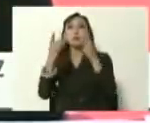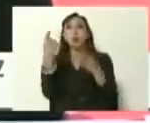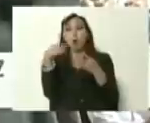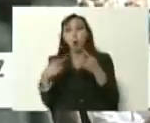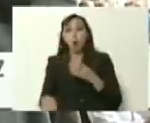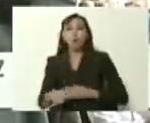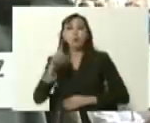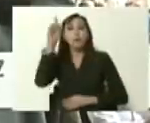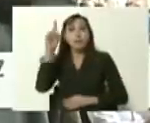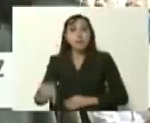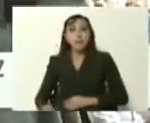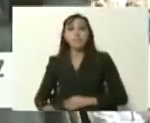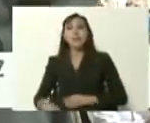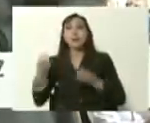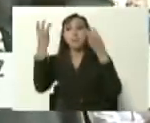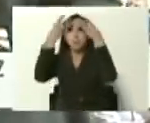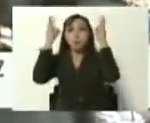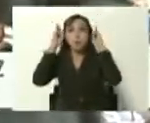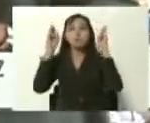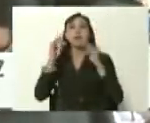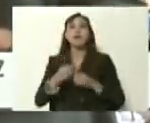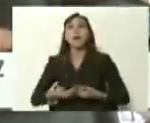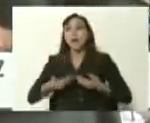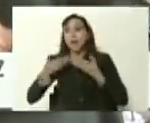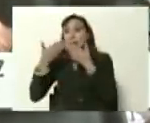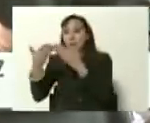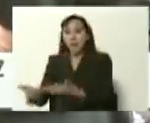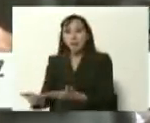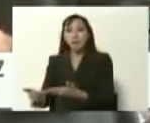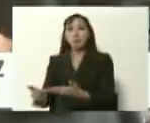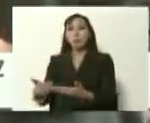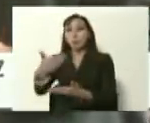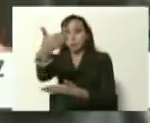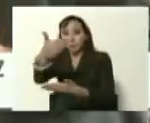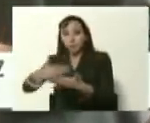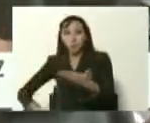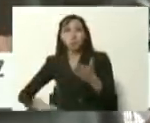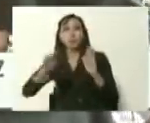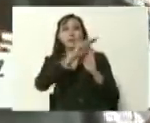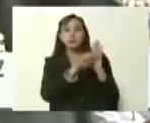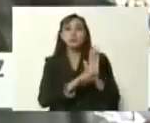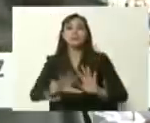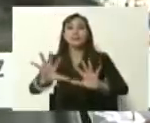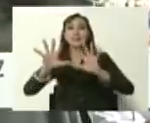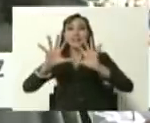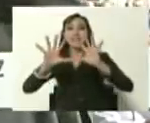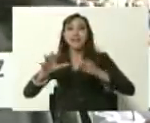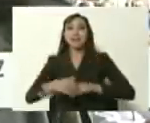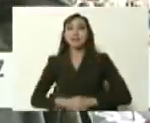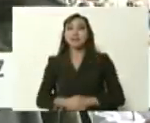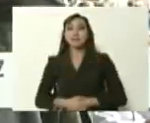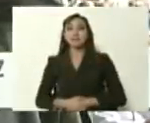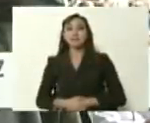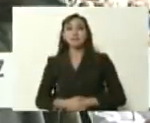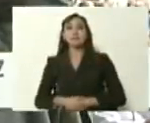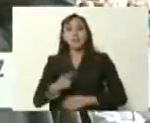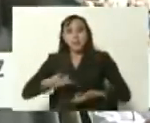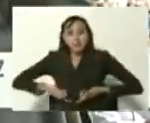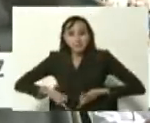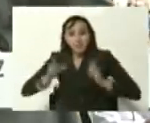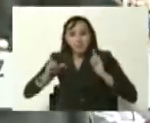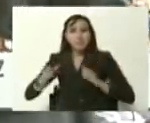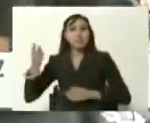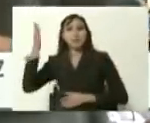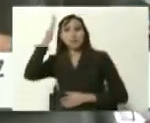levantó a Moisés y le entregó el decálogo con los 10 mandamientos. Y el decálogo fue para permitirnos